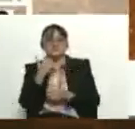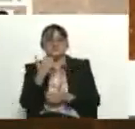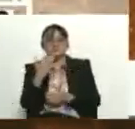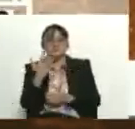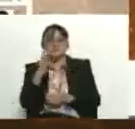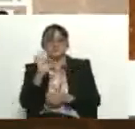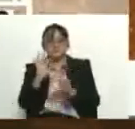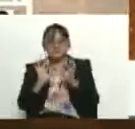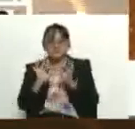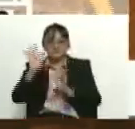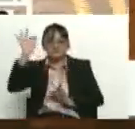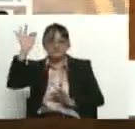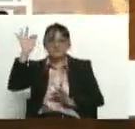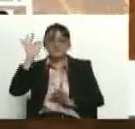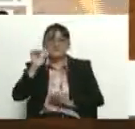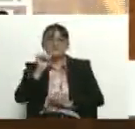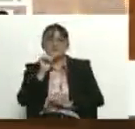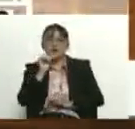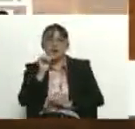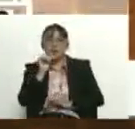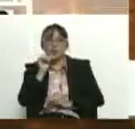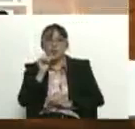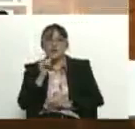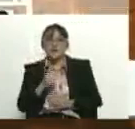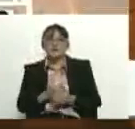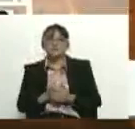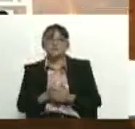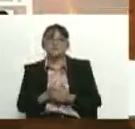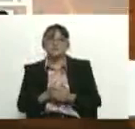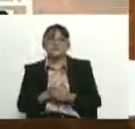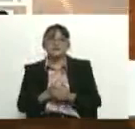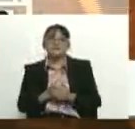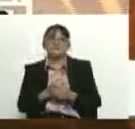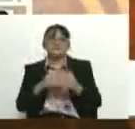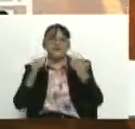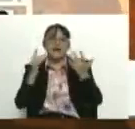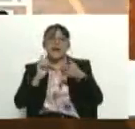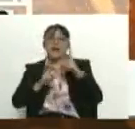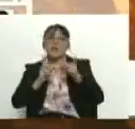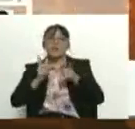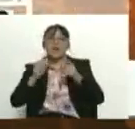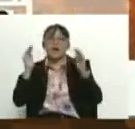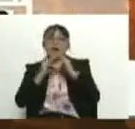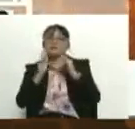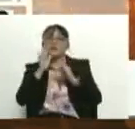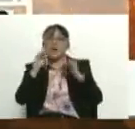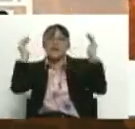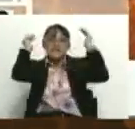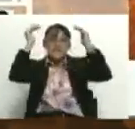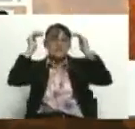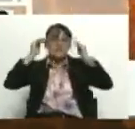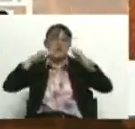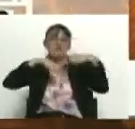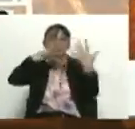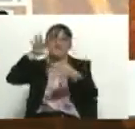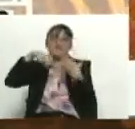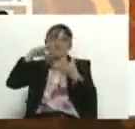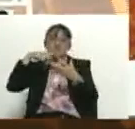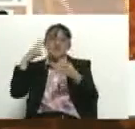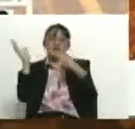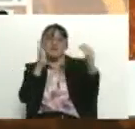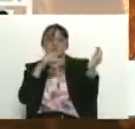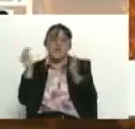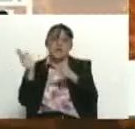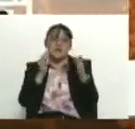centímetros en algunos lugares el agua y bueno el viento se llevaron los techos y Y esto es también producto de bueno